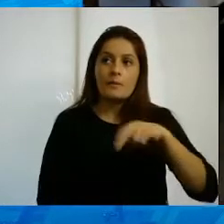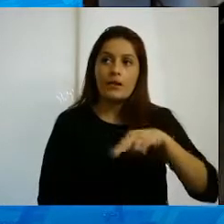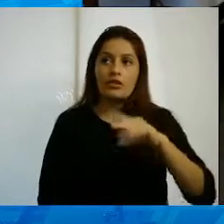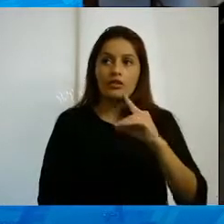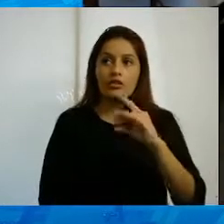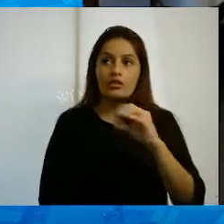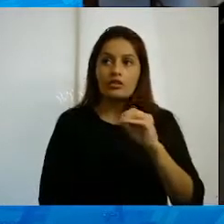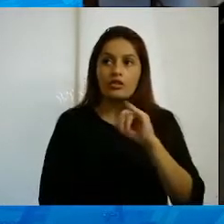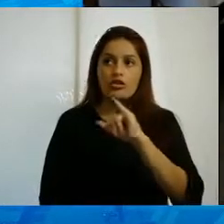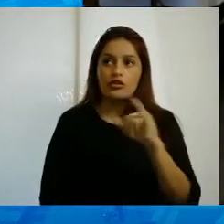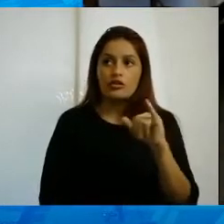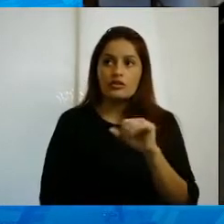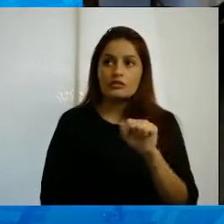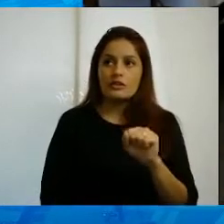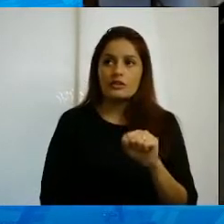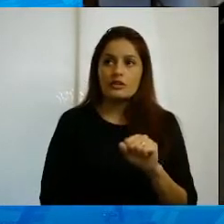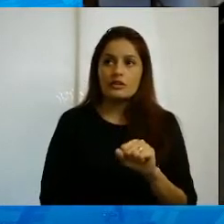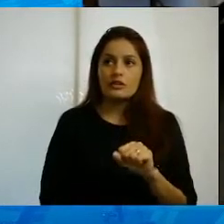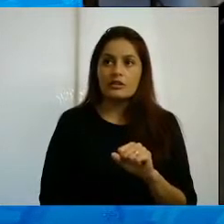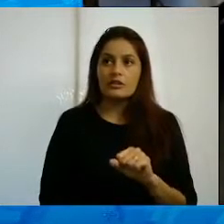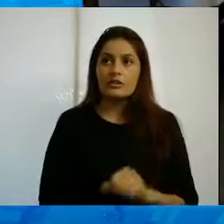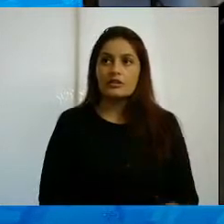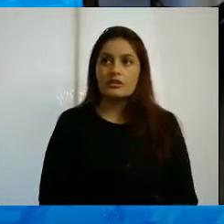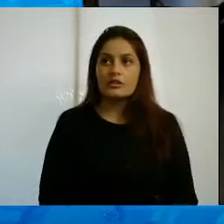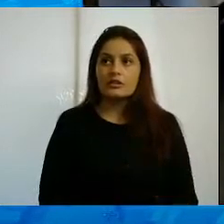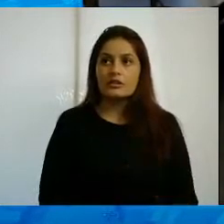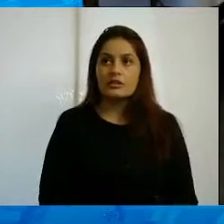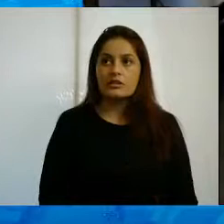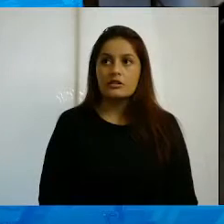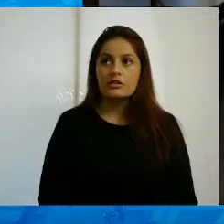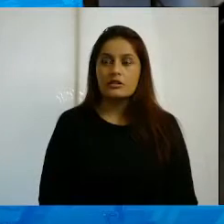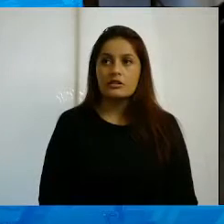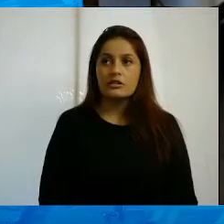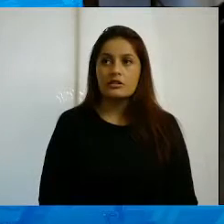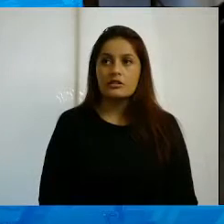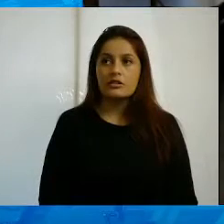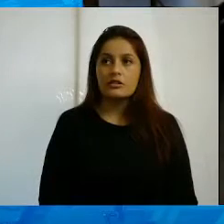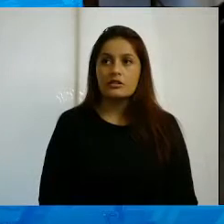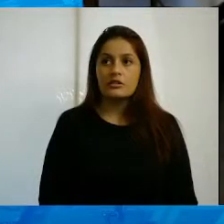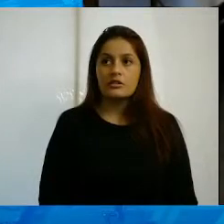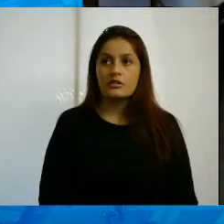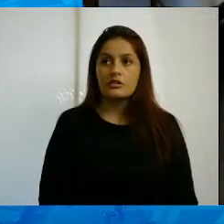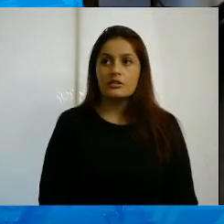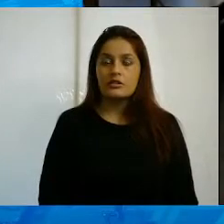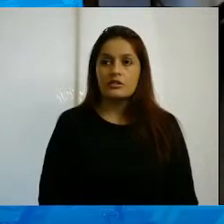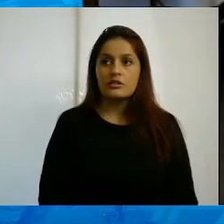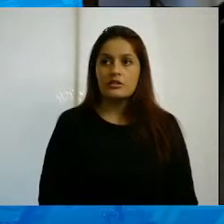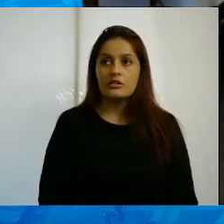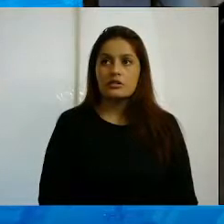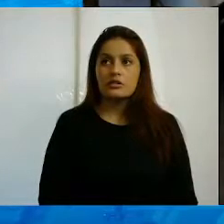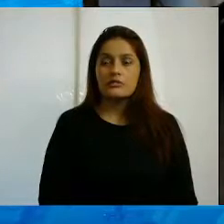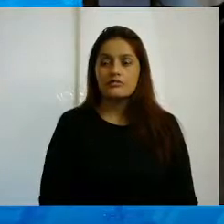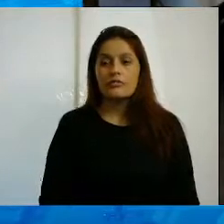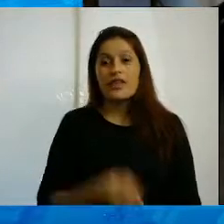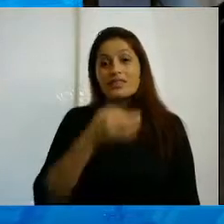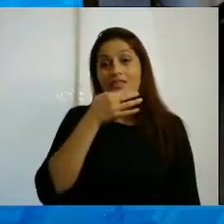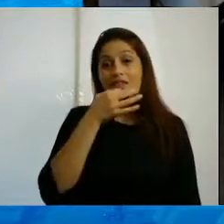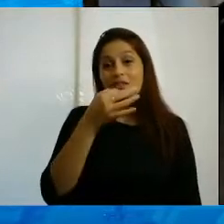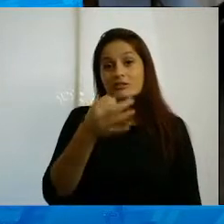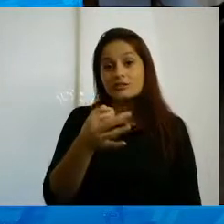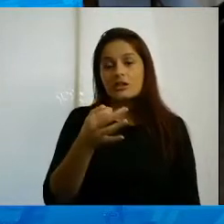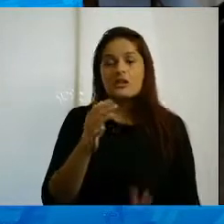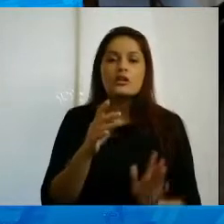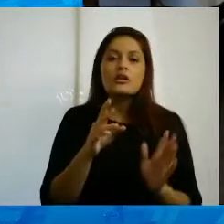Gracias. Bueno, como los problemas son de Melipilla, algunos se van a repetir. Y quiero hacer un hincapié quizá un poquito